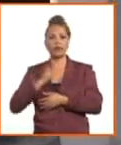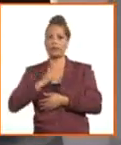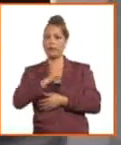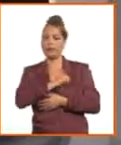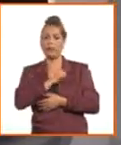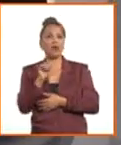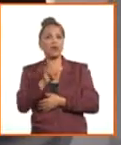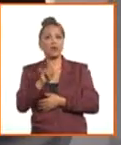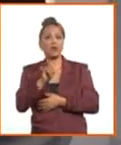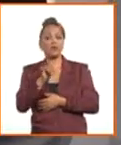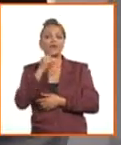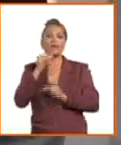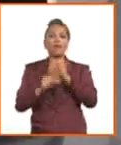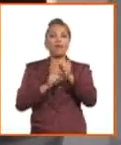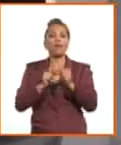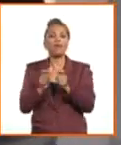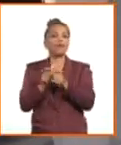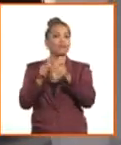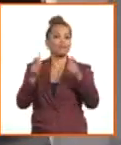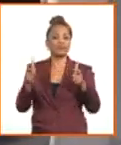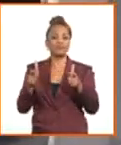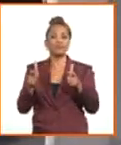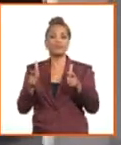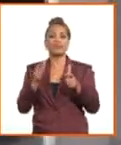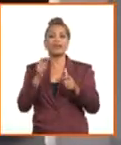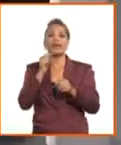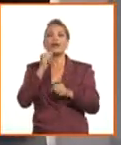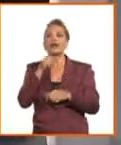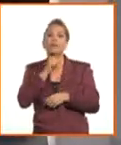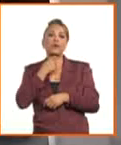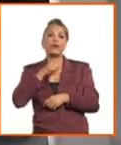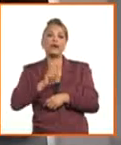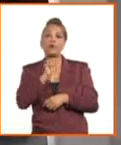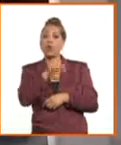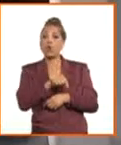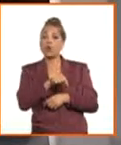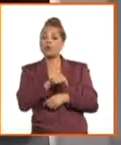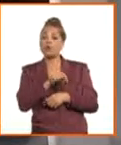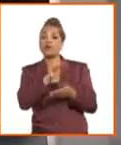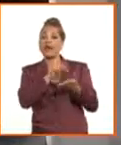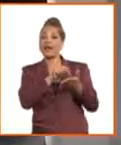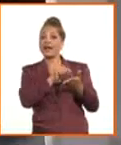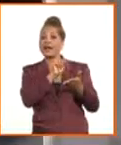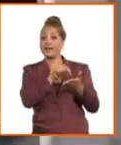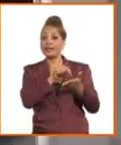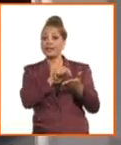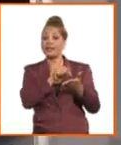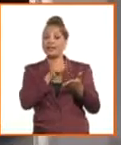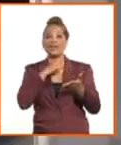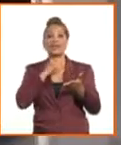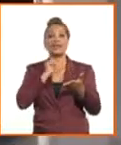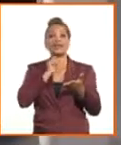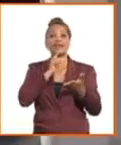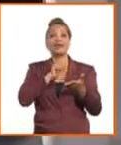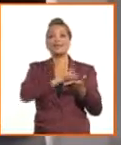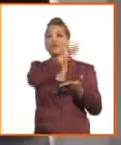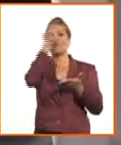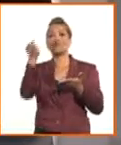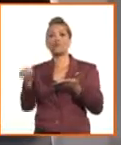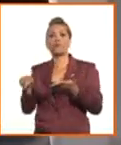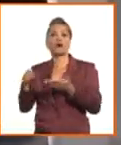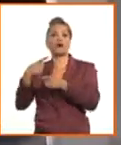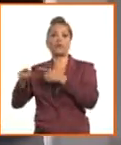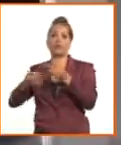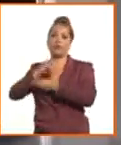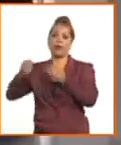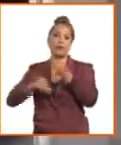tiene una trayectoria, Randy. O sea, eso tú no puedes estar hoy en el punto A y aspirar a llegar al punto B dando un salto. O sea, tiene una